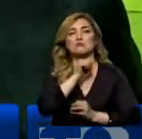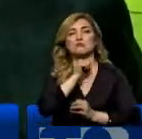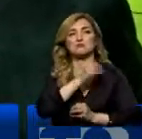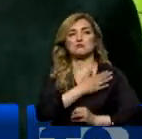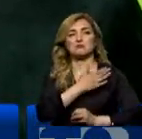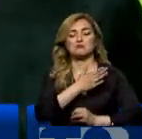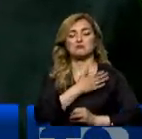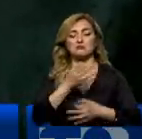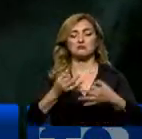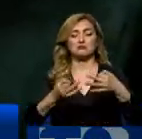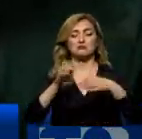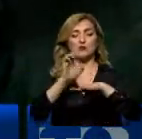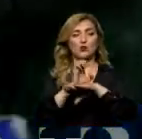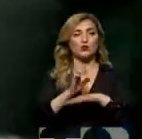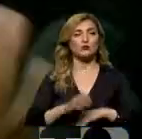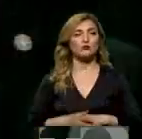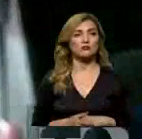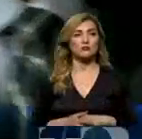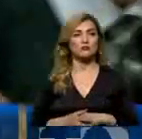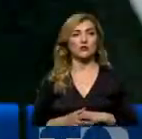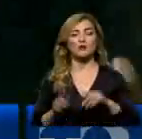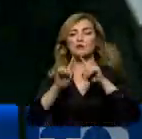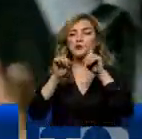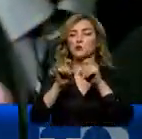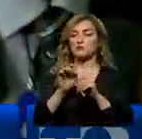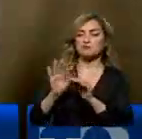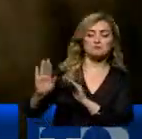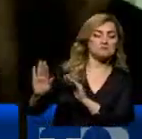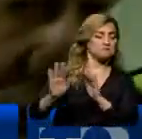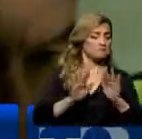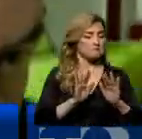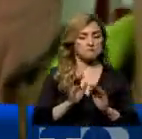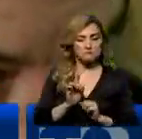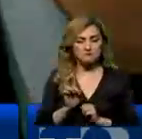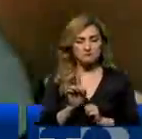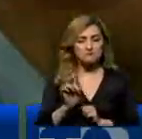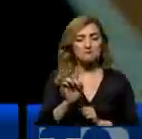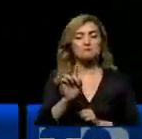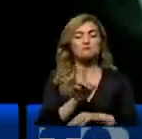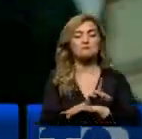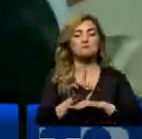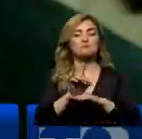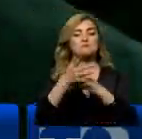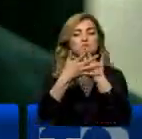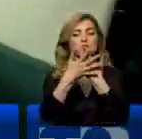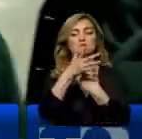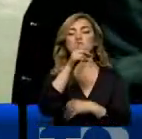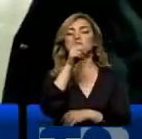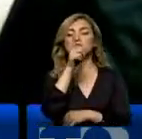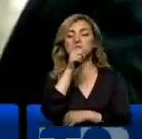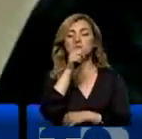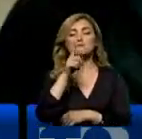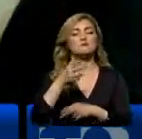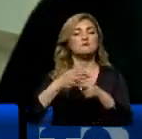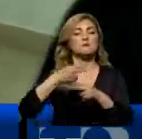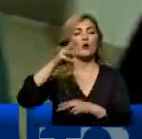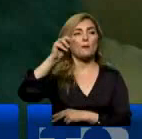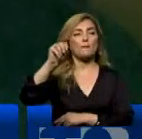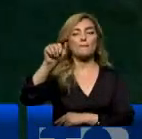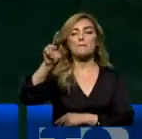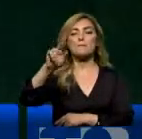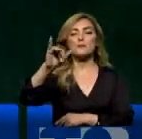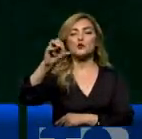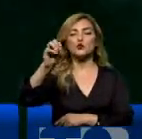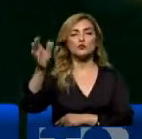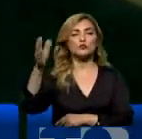en la justicia ecuatoriana. Evitando responder a las preguntas de la prensa, así salió el director de la cárcel de La Tacunga, Mario Carrillo, luego